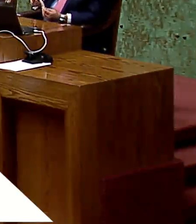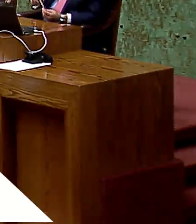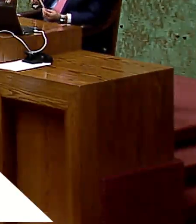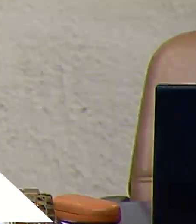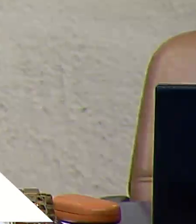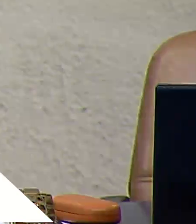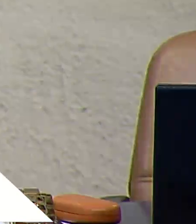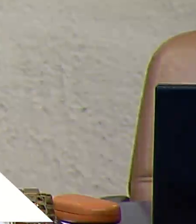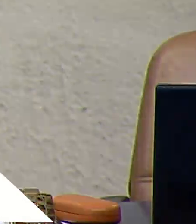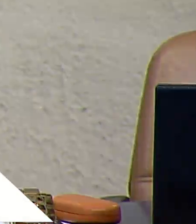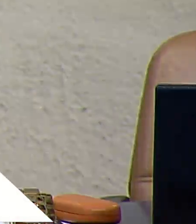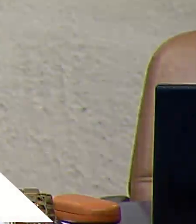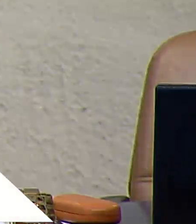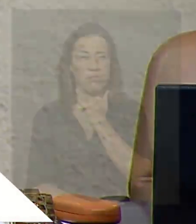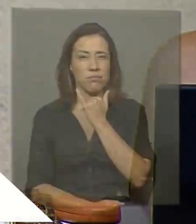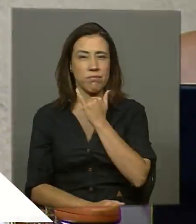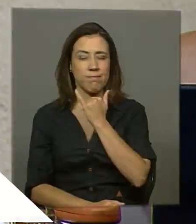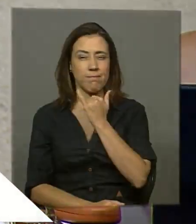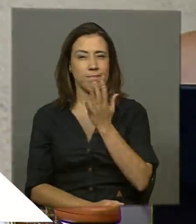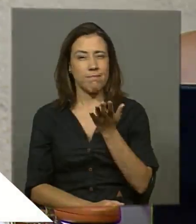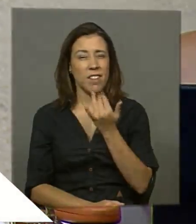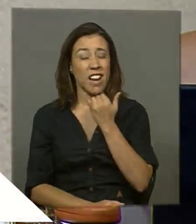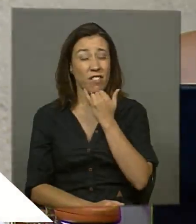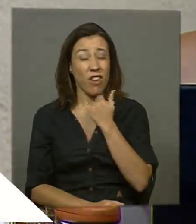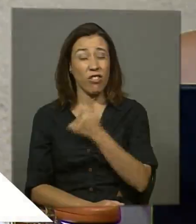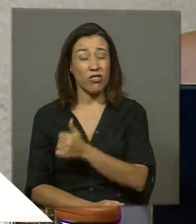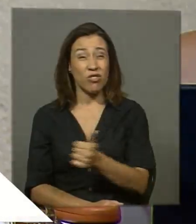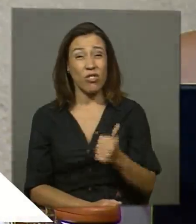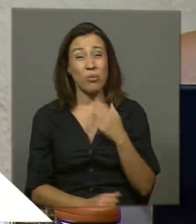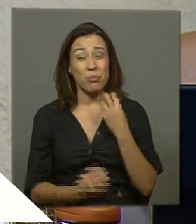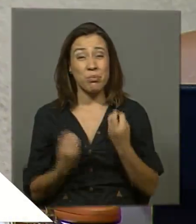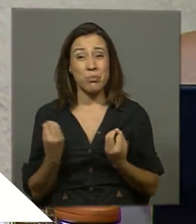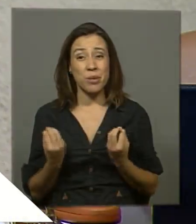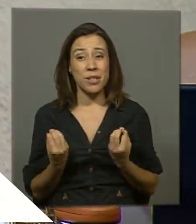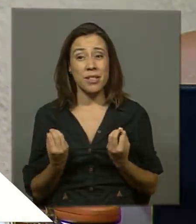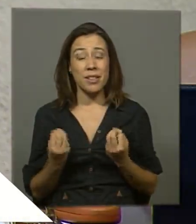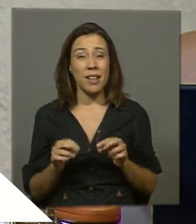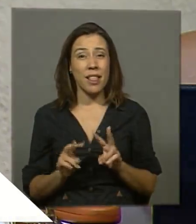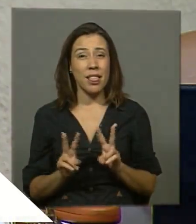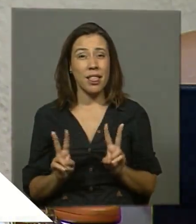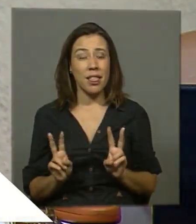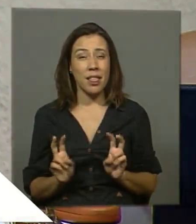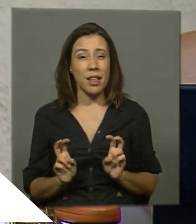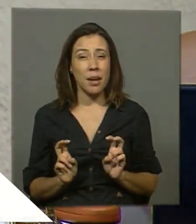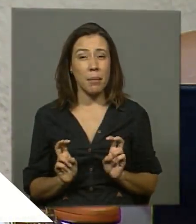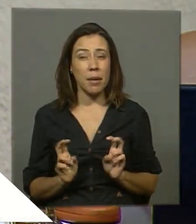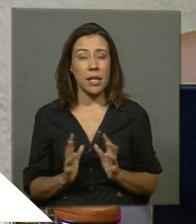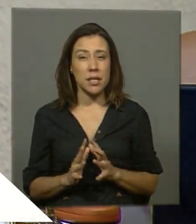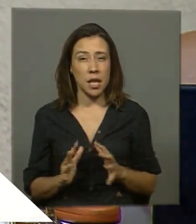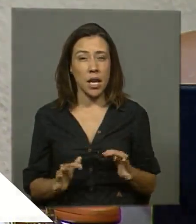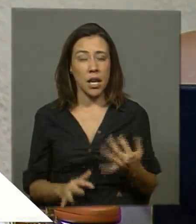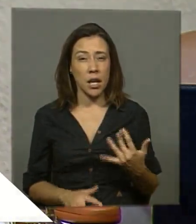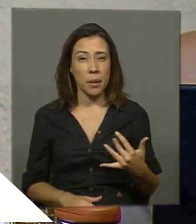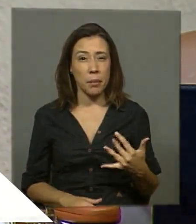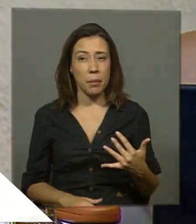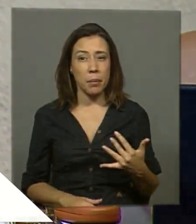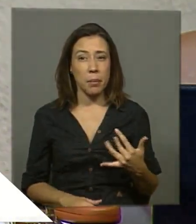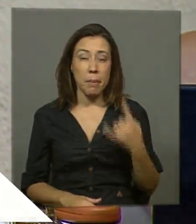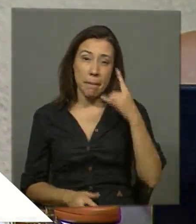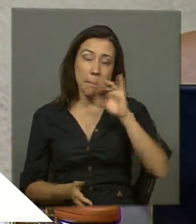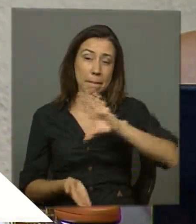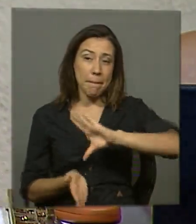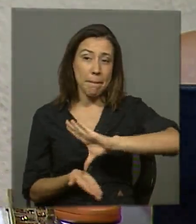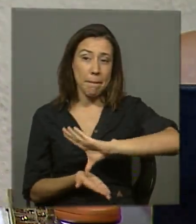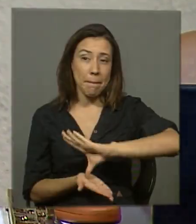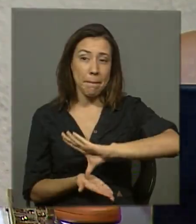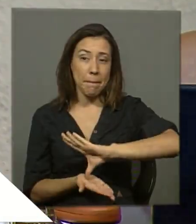equivocamos y yo creo que nos equivocamos todos Porque estos temas que son tan tan importantes para para el país